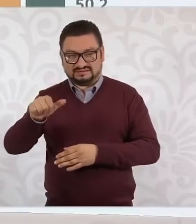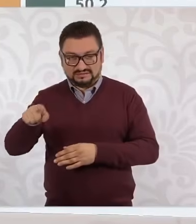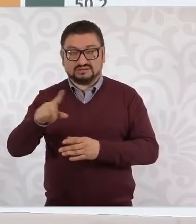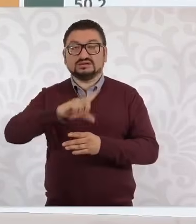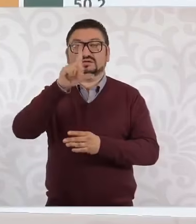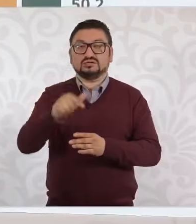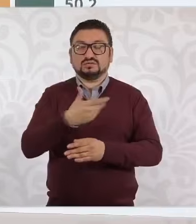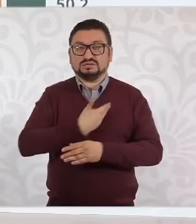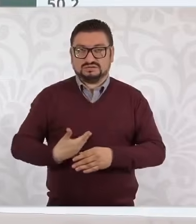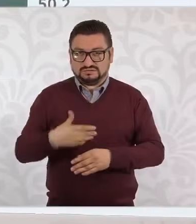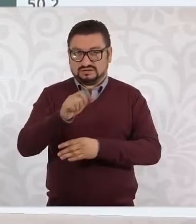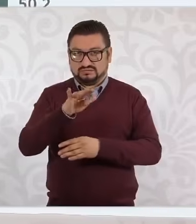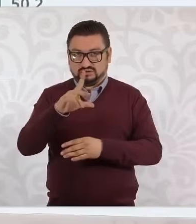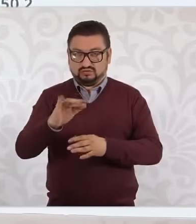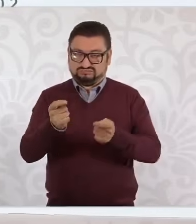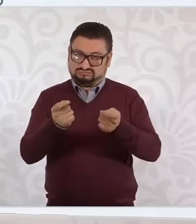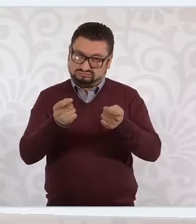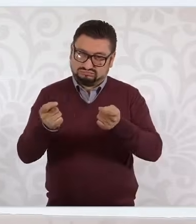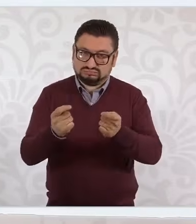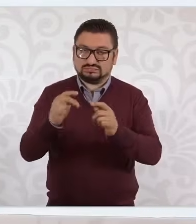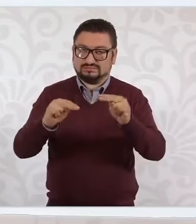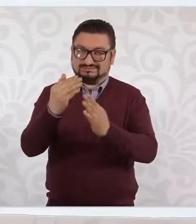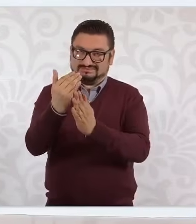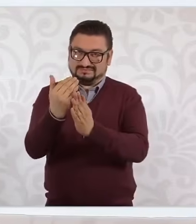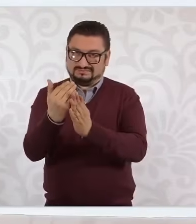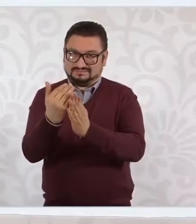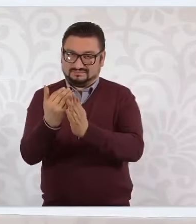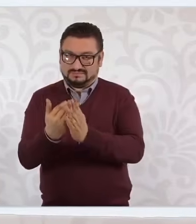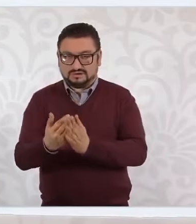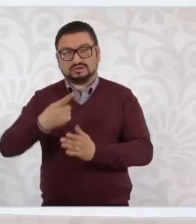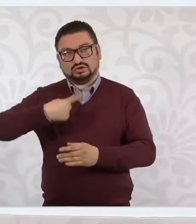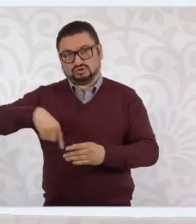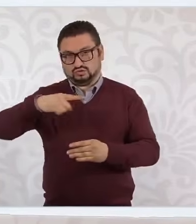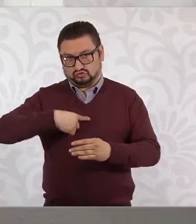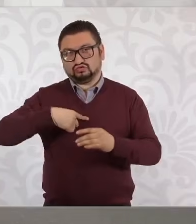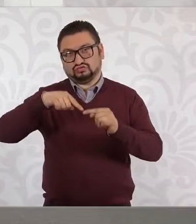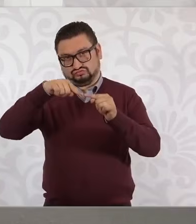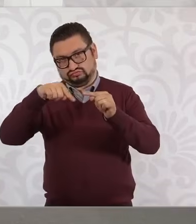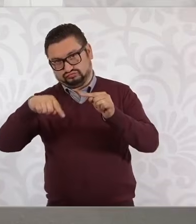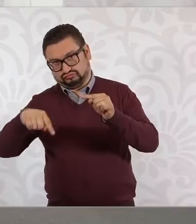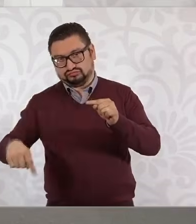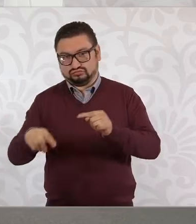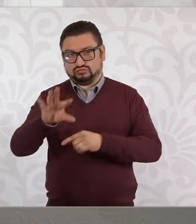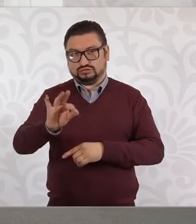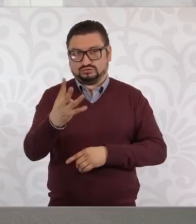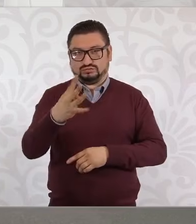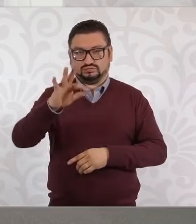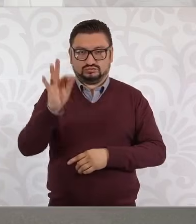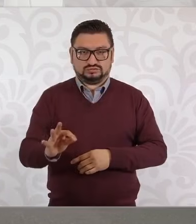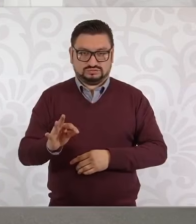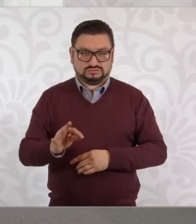Presidente López Obrador contiene y empieza a disminuir y nosotros disminuimos en 44%.